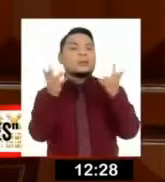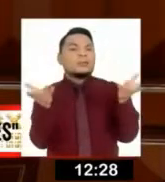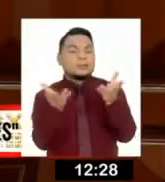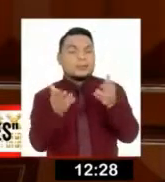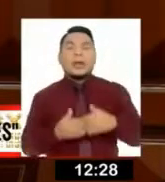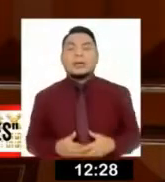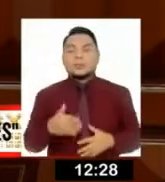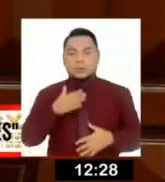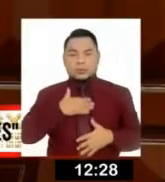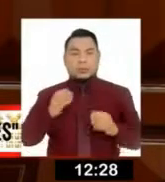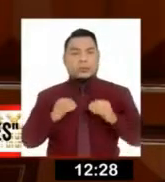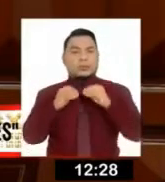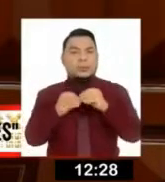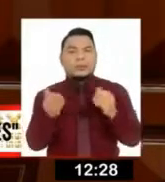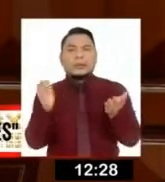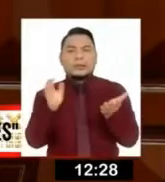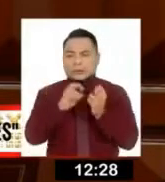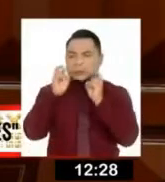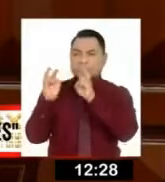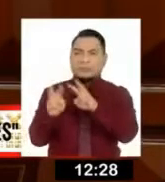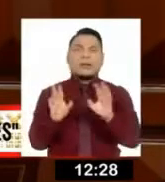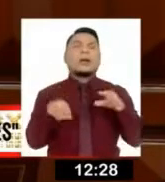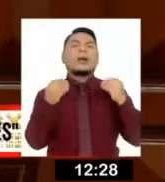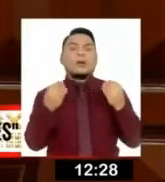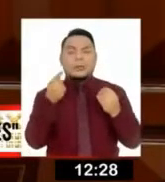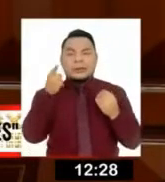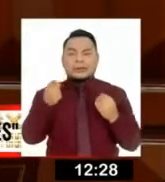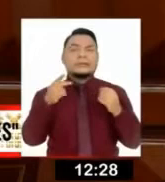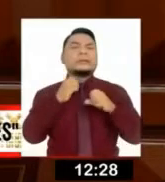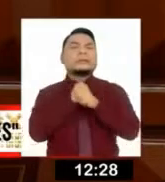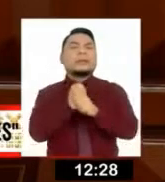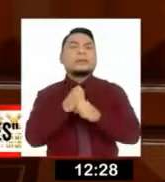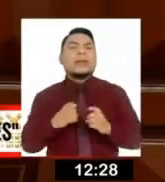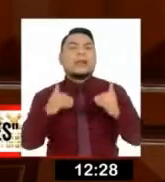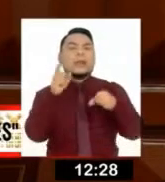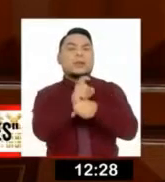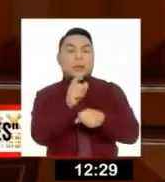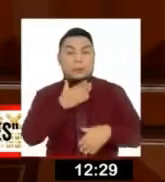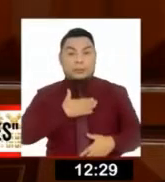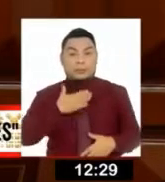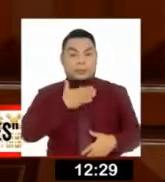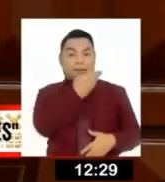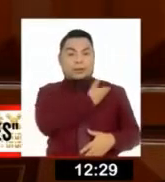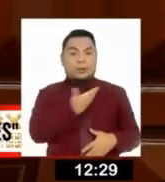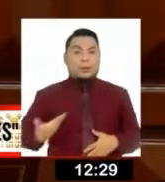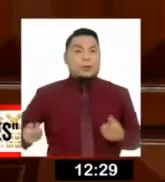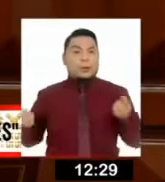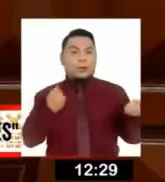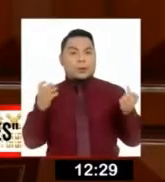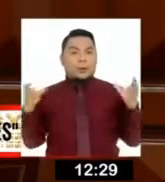hemos expuesto más de una vez cómo está el sistema educativo. En mi gobierno será una